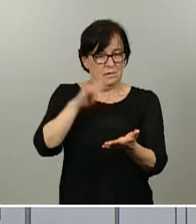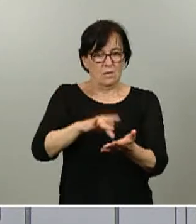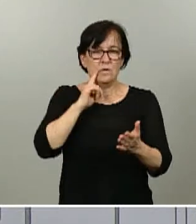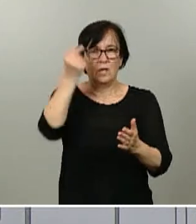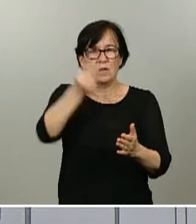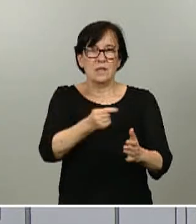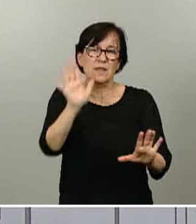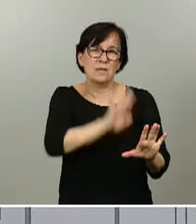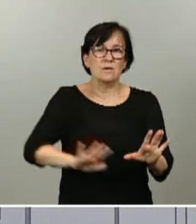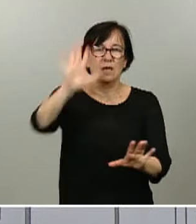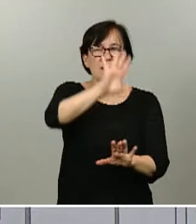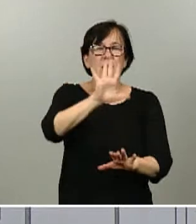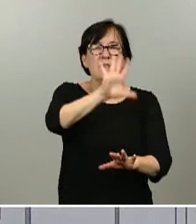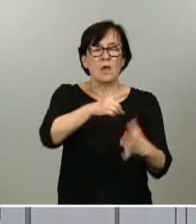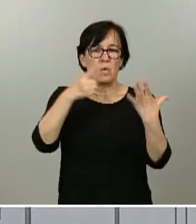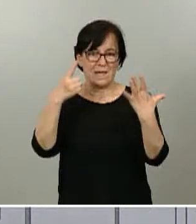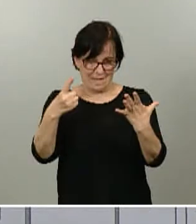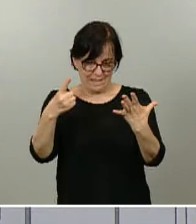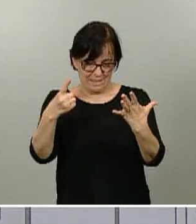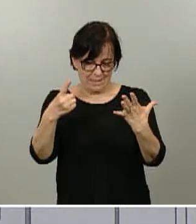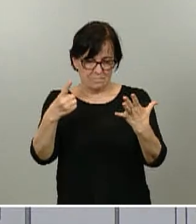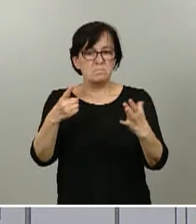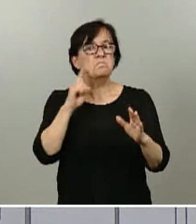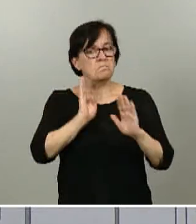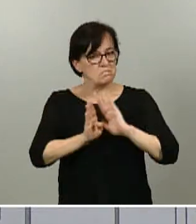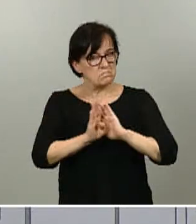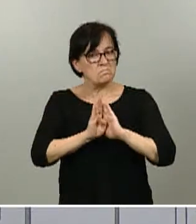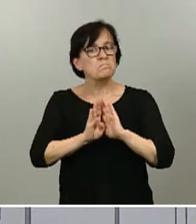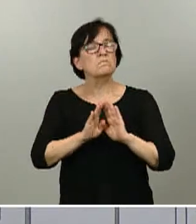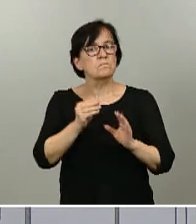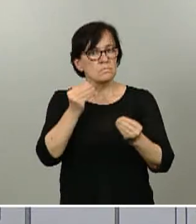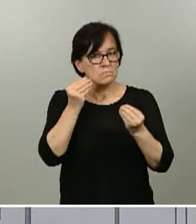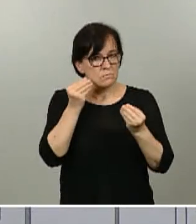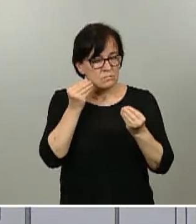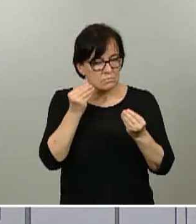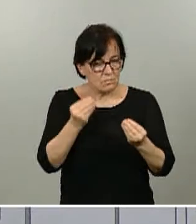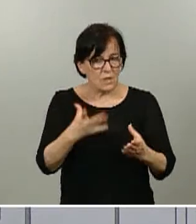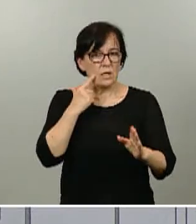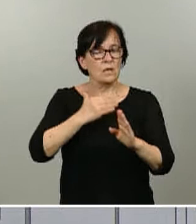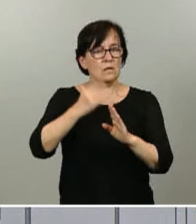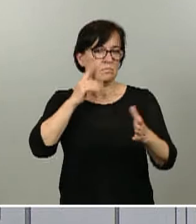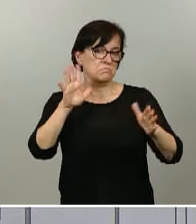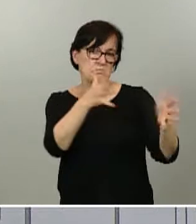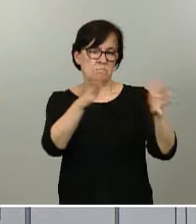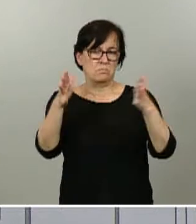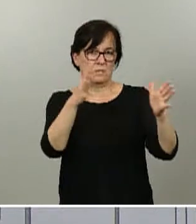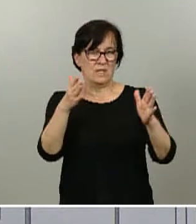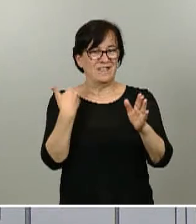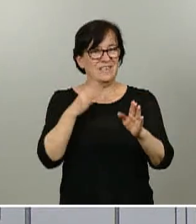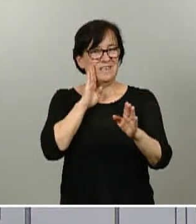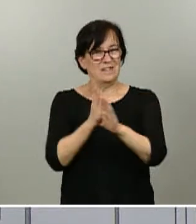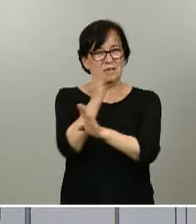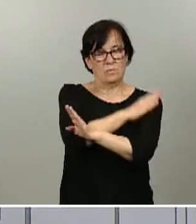de 56. De nuevo, mantenemos una cifra muy favorable, equivalente a la que hemos estado observando los días previos y siempre por